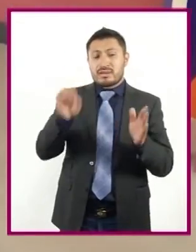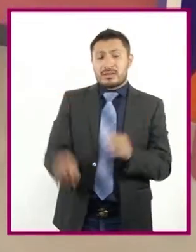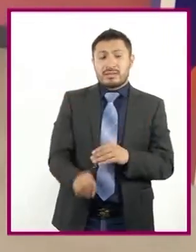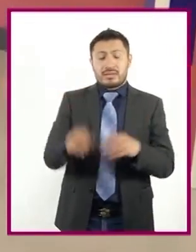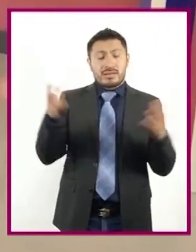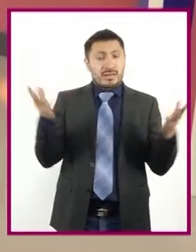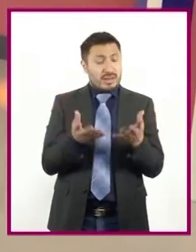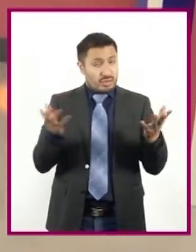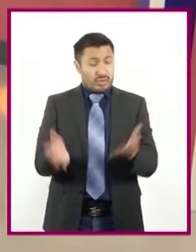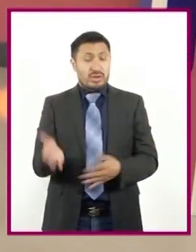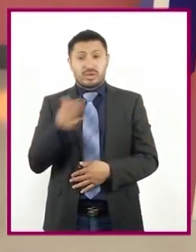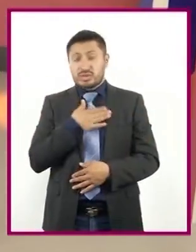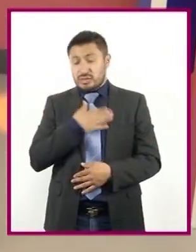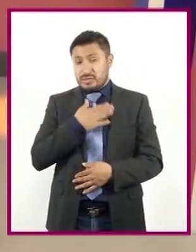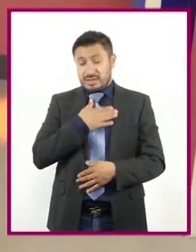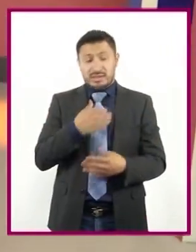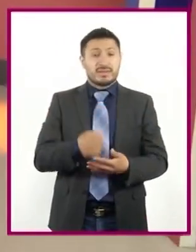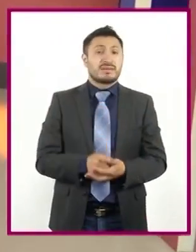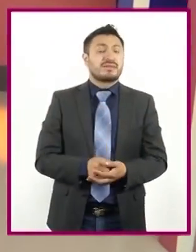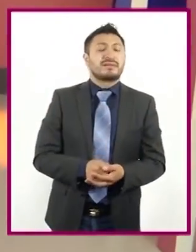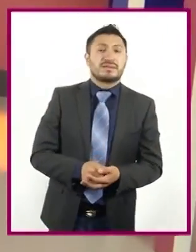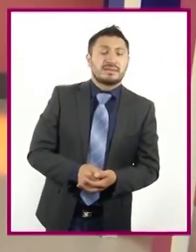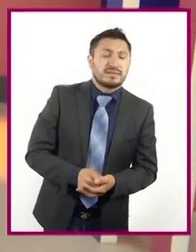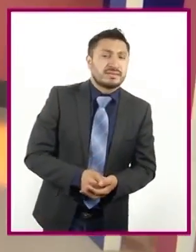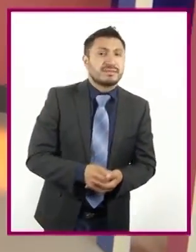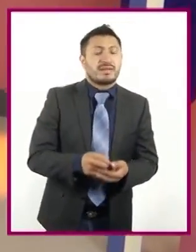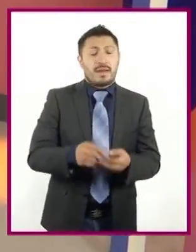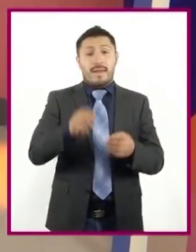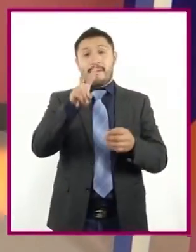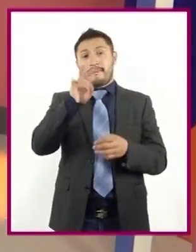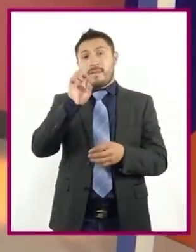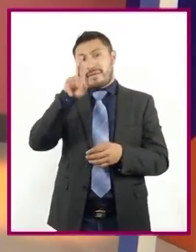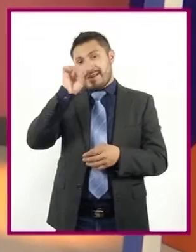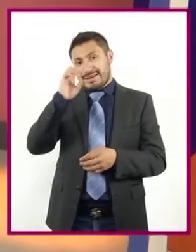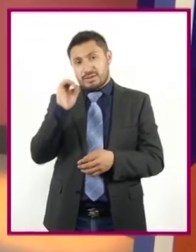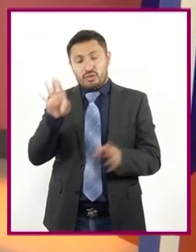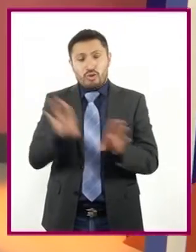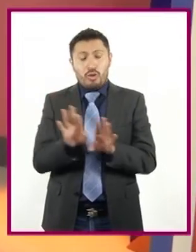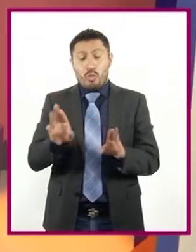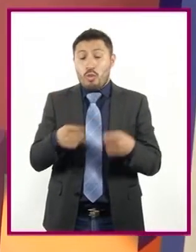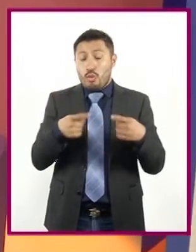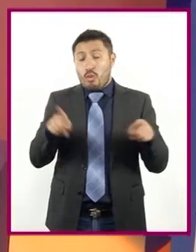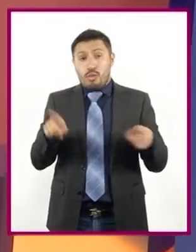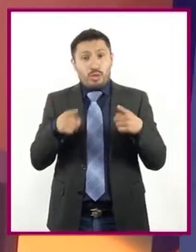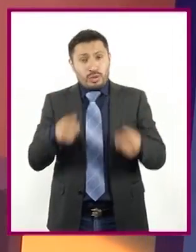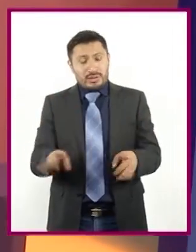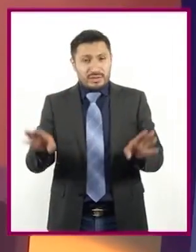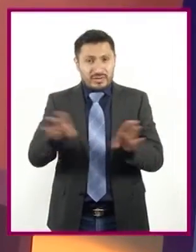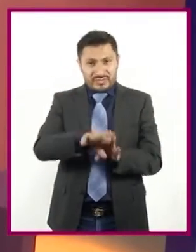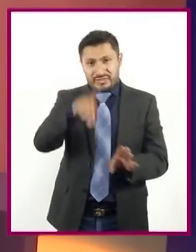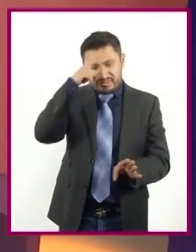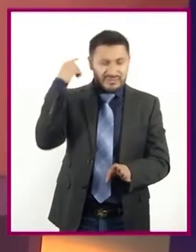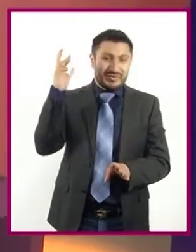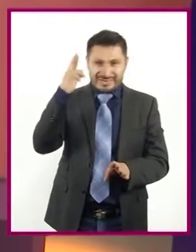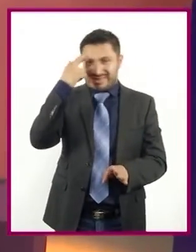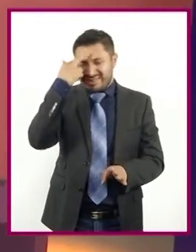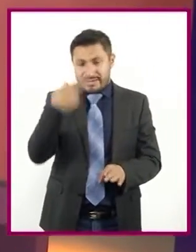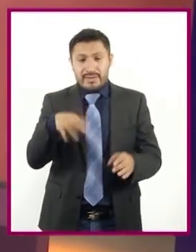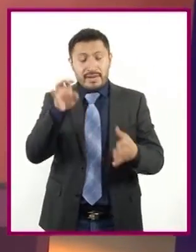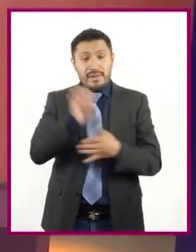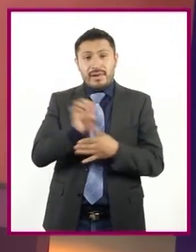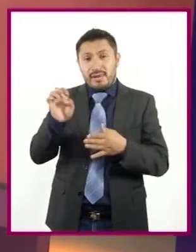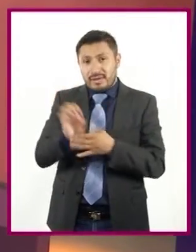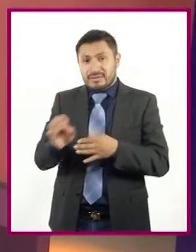lo hecho pecho. Los refranes escritos en verso tienen cierto ritmo y resultan más fáciles de recordar. Por lo